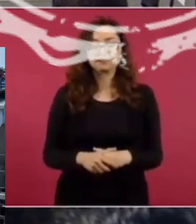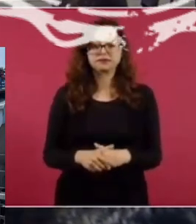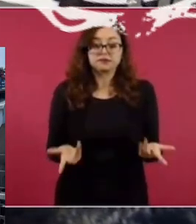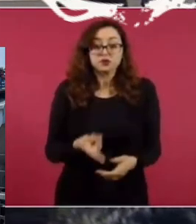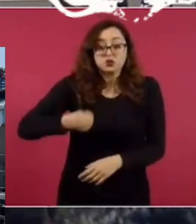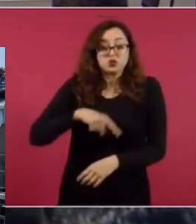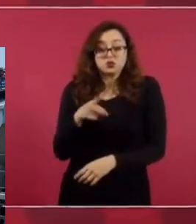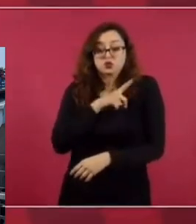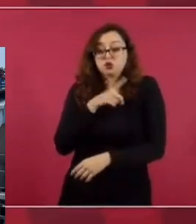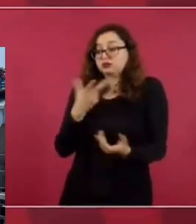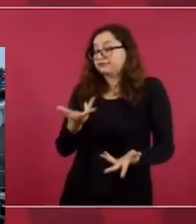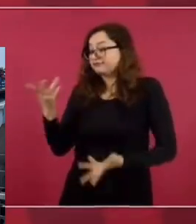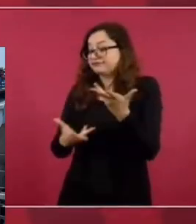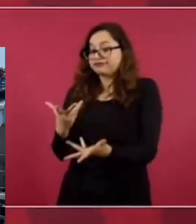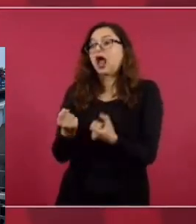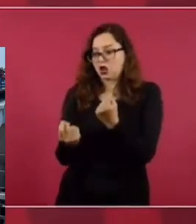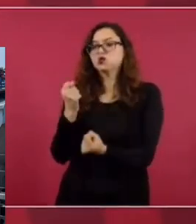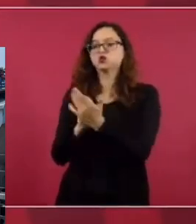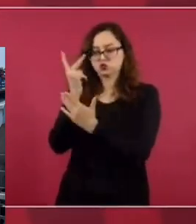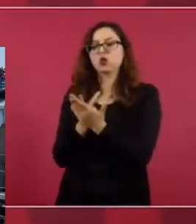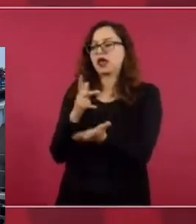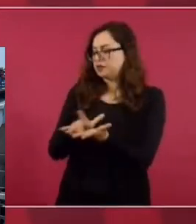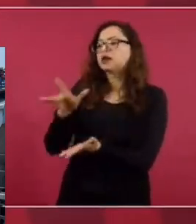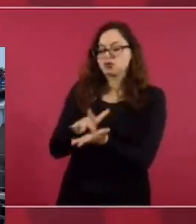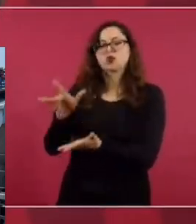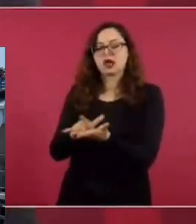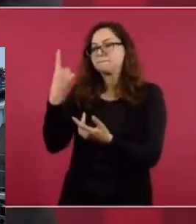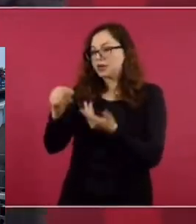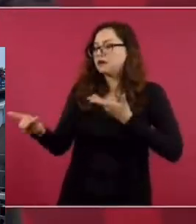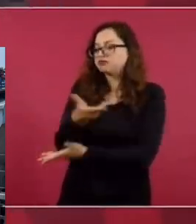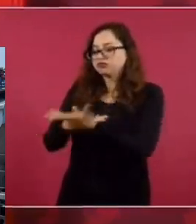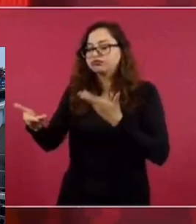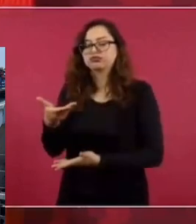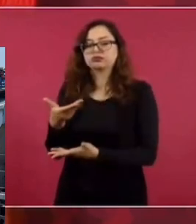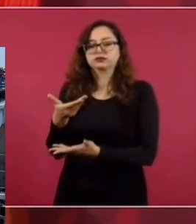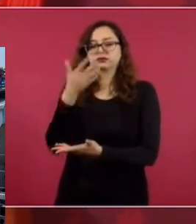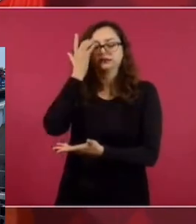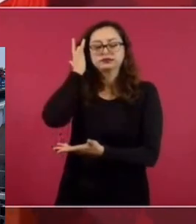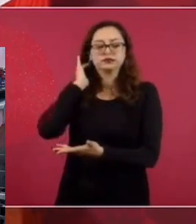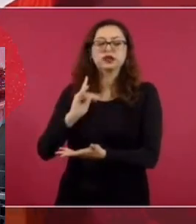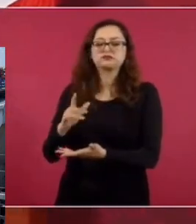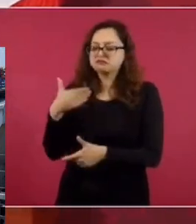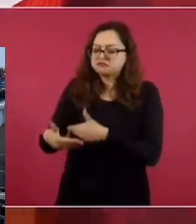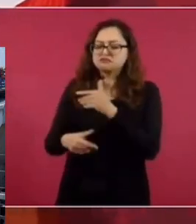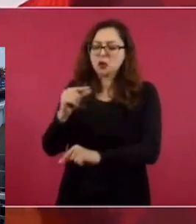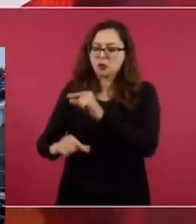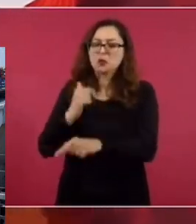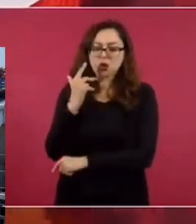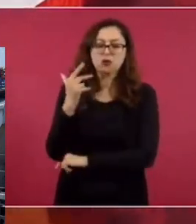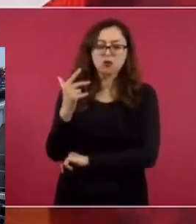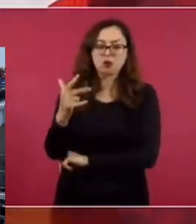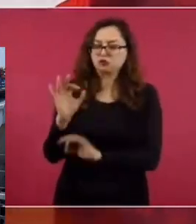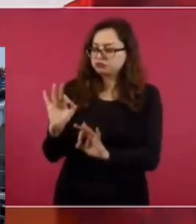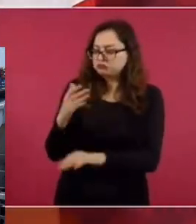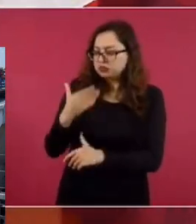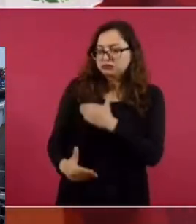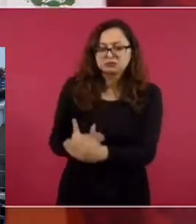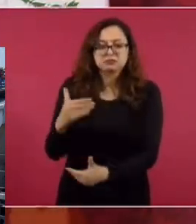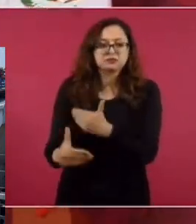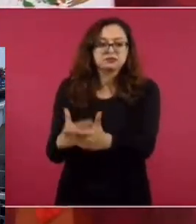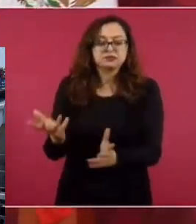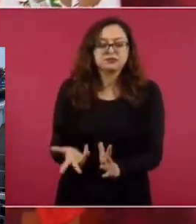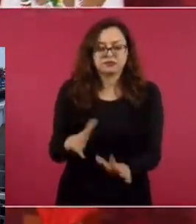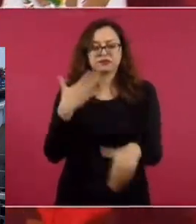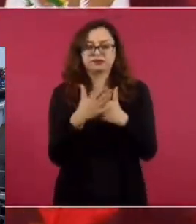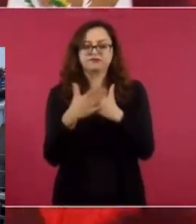Entonces, vamos a seguir insistiendo. Nosotros tenemos programas en Centroamérica y en otros países de cooperación y han dado resultado en esos países.